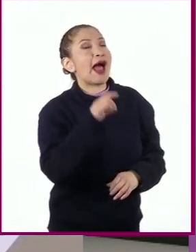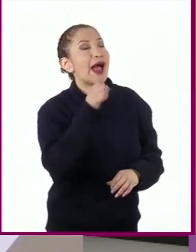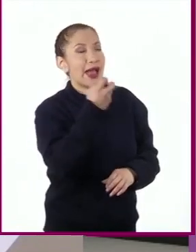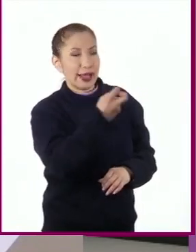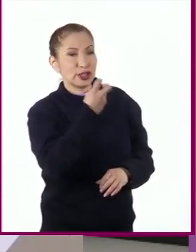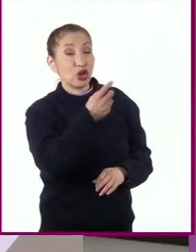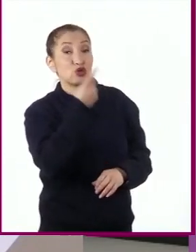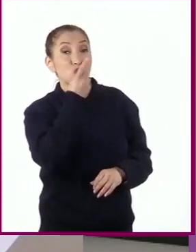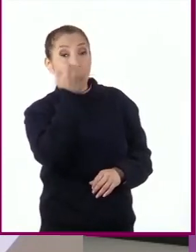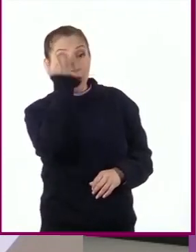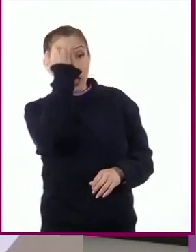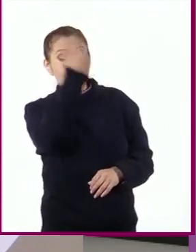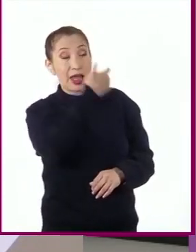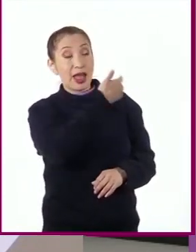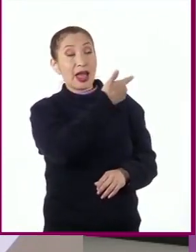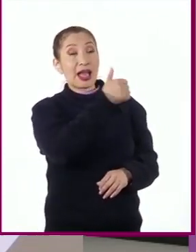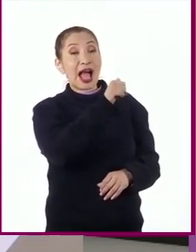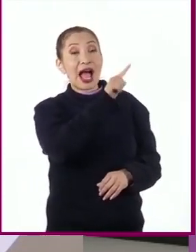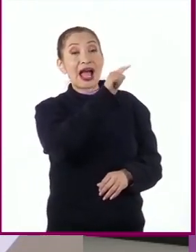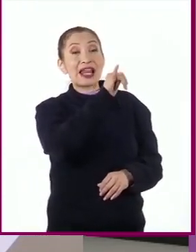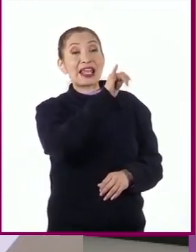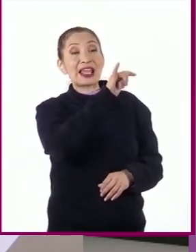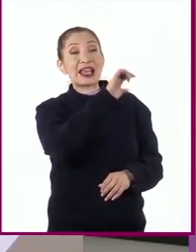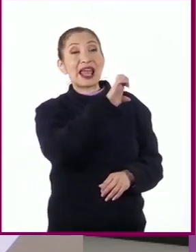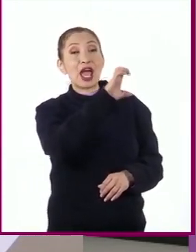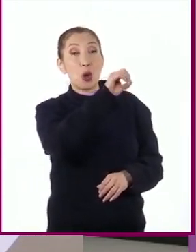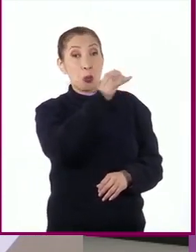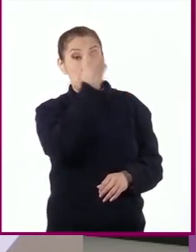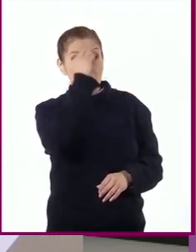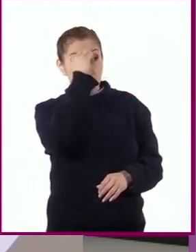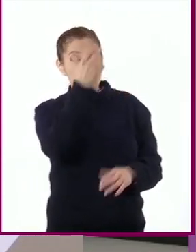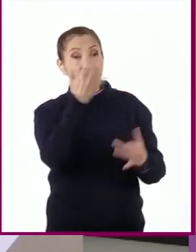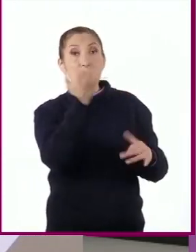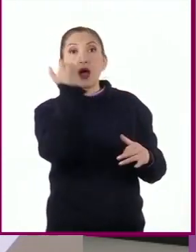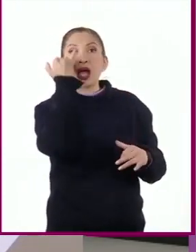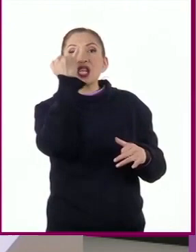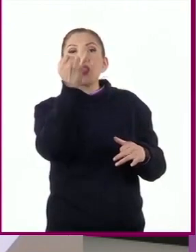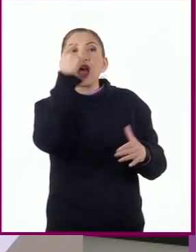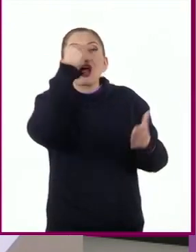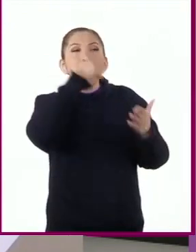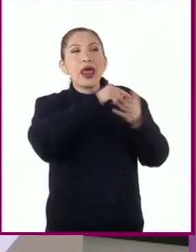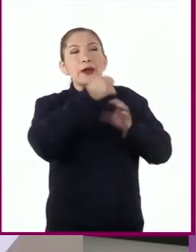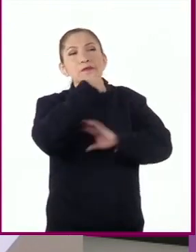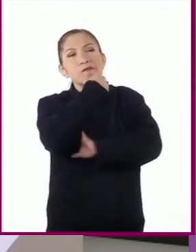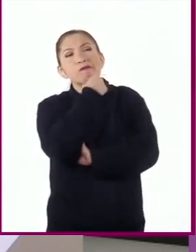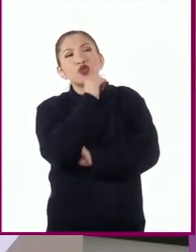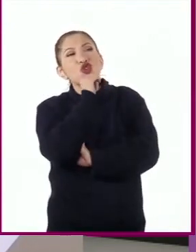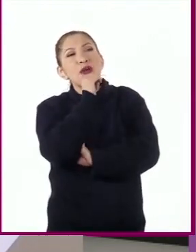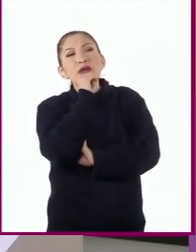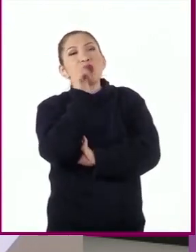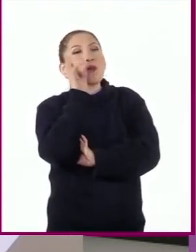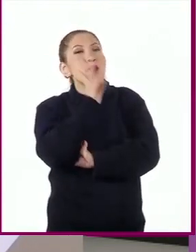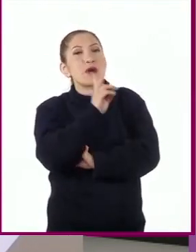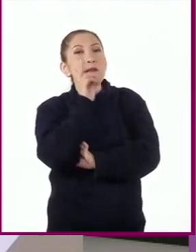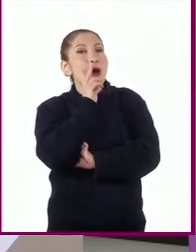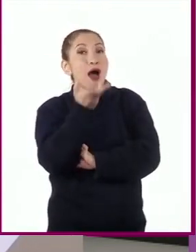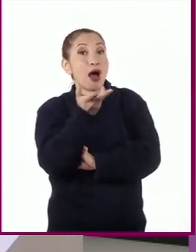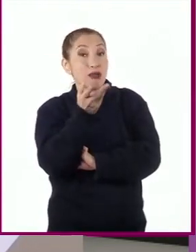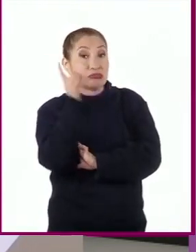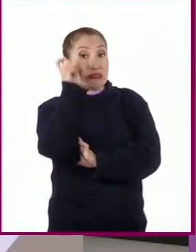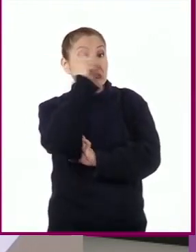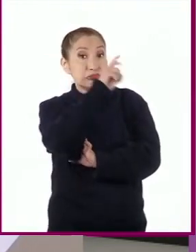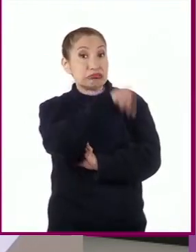eso que propuso Galileo fue muy inteligente, porque imagínate creer en algo que no ha sido comprobado. Estaba